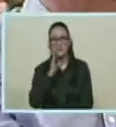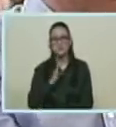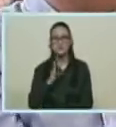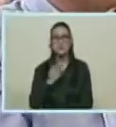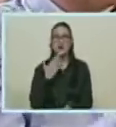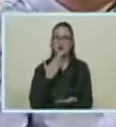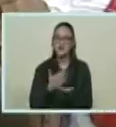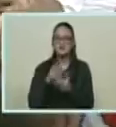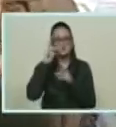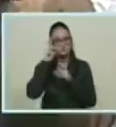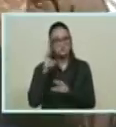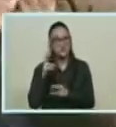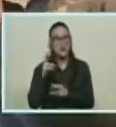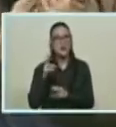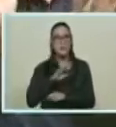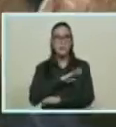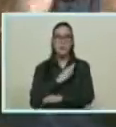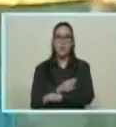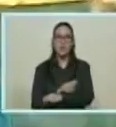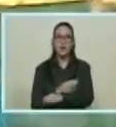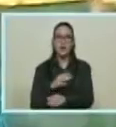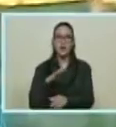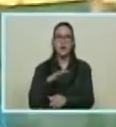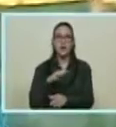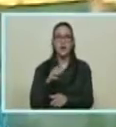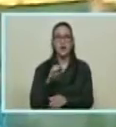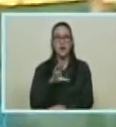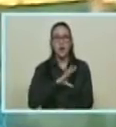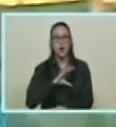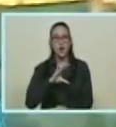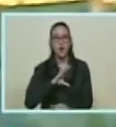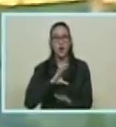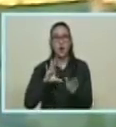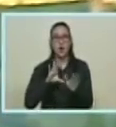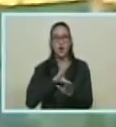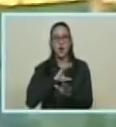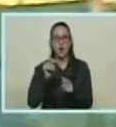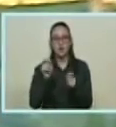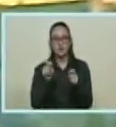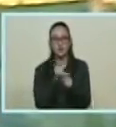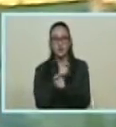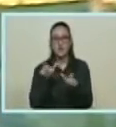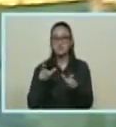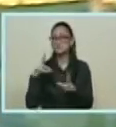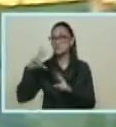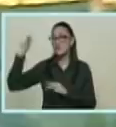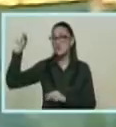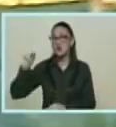carácter plenipotenciario de la constituyente. Y se fueron, como dice un amigo mío,